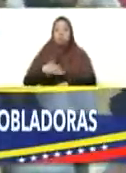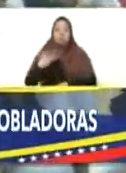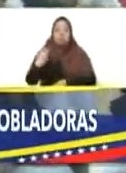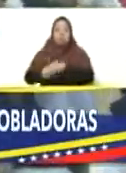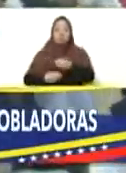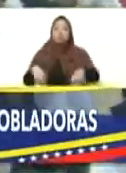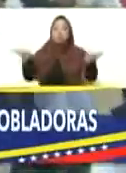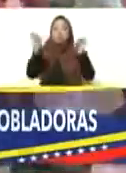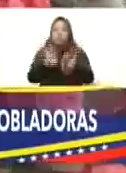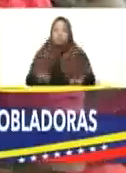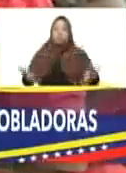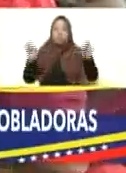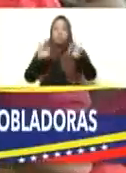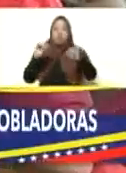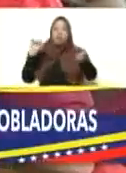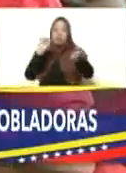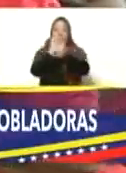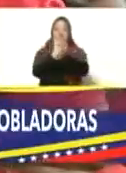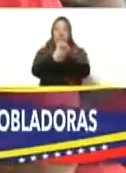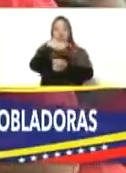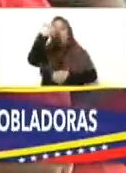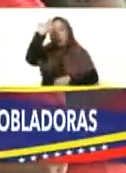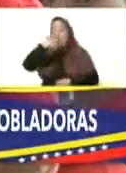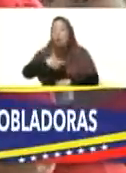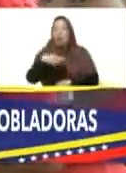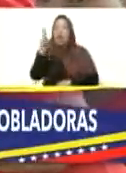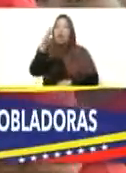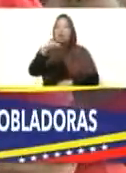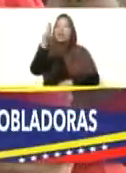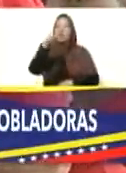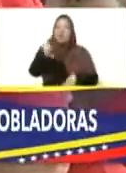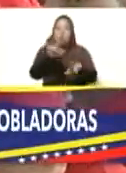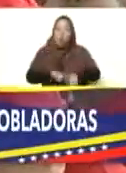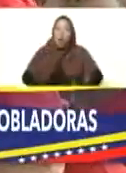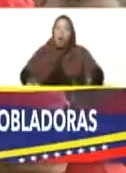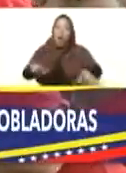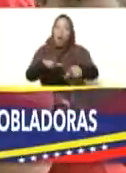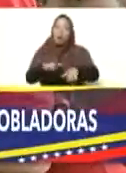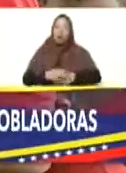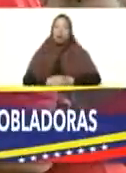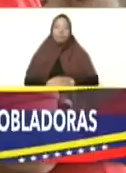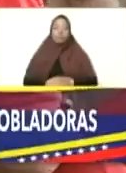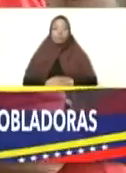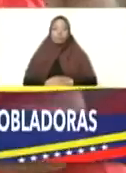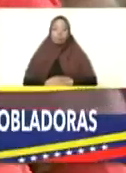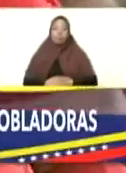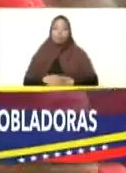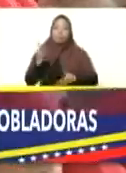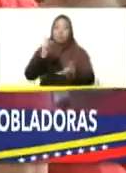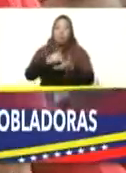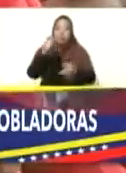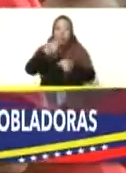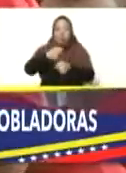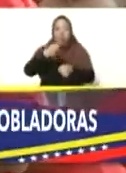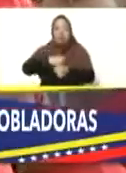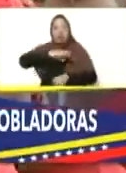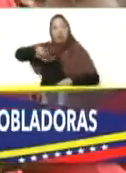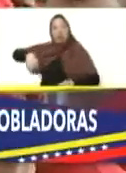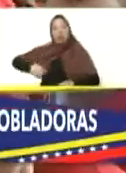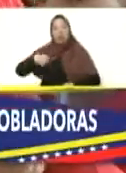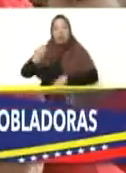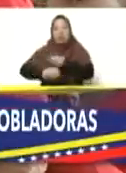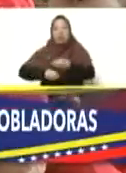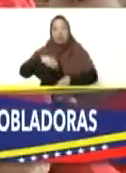nada que esclaviza a un ser humano en ningún sitio en ningún espacio y parte de ese trabajo nosotros lo venimos